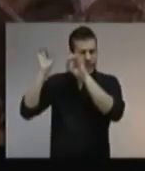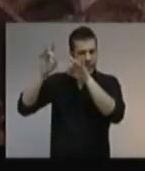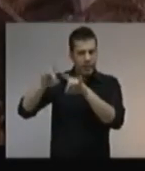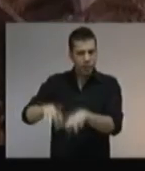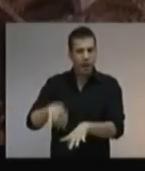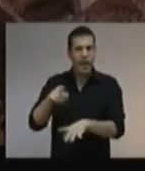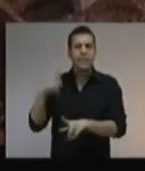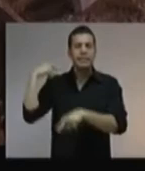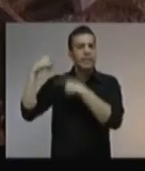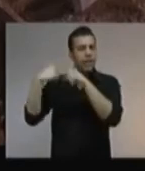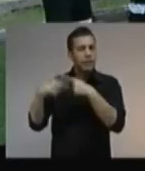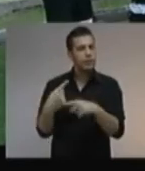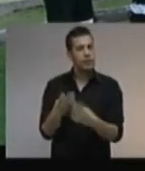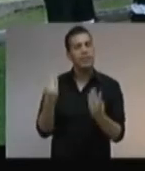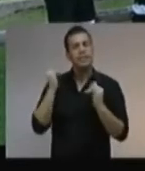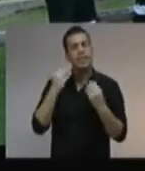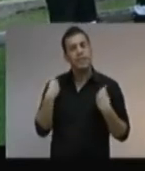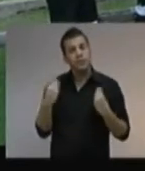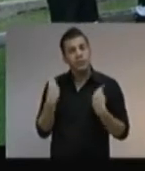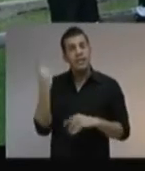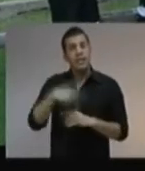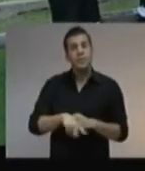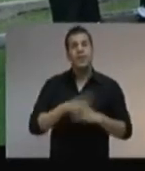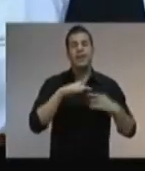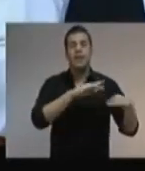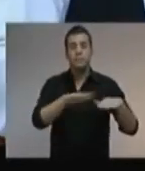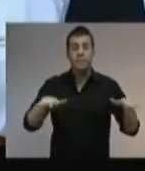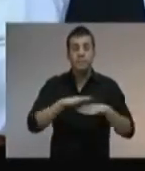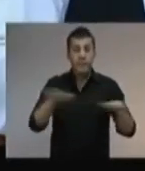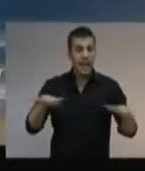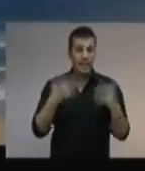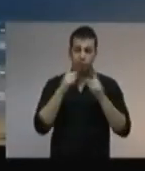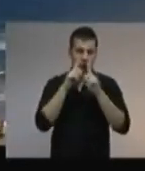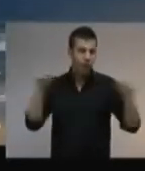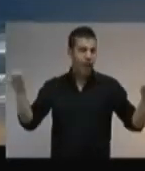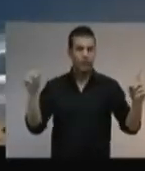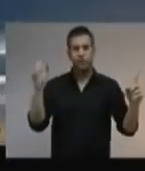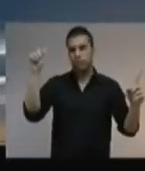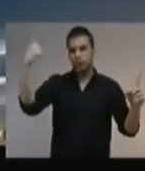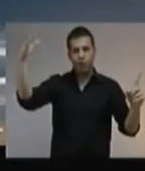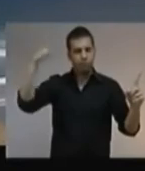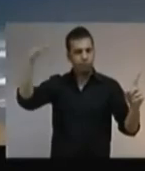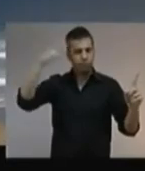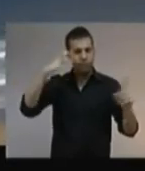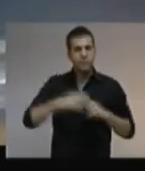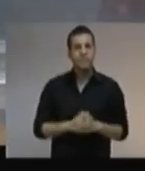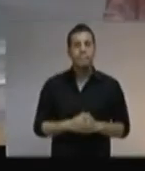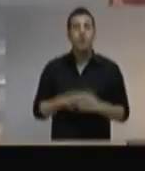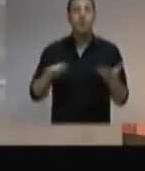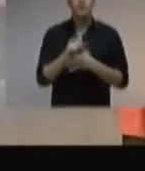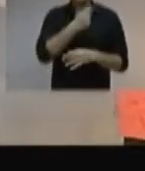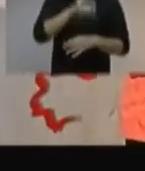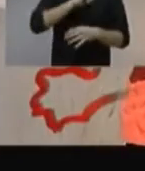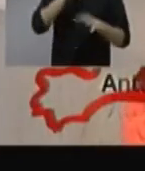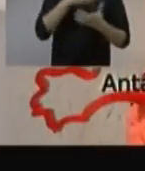arqueológico. Vive sus tradiciones y déjate acariciar por la arena de sus playas y los rayos del sol durante todo el año. Rutas de